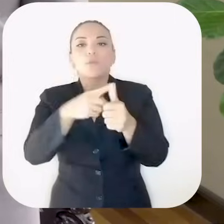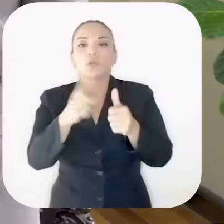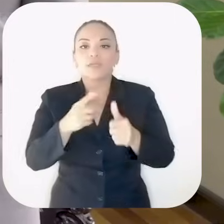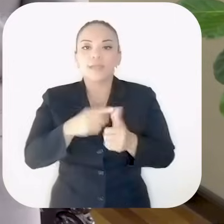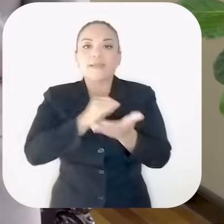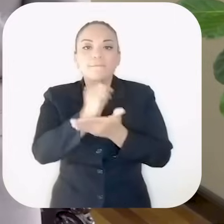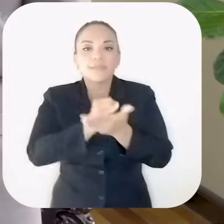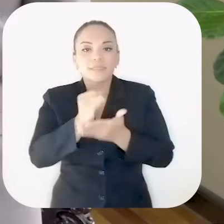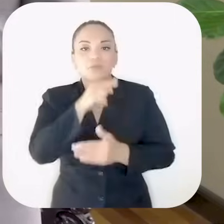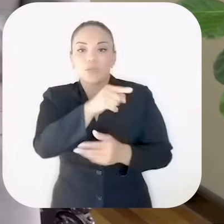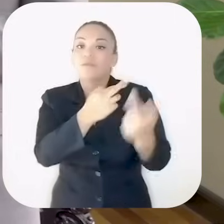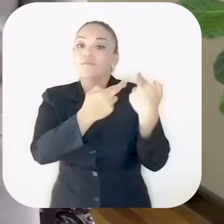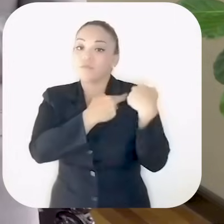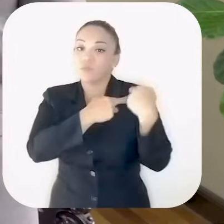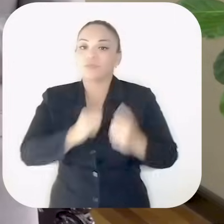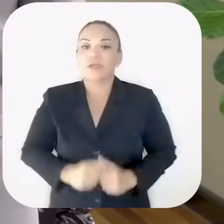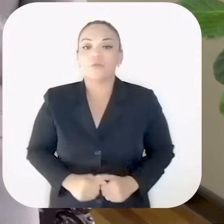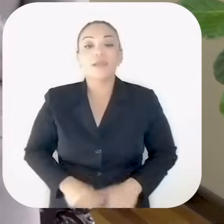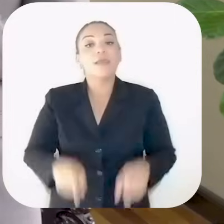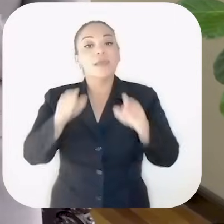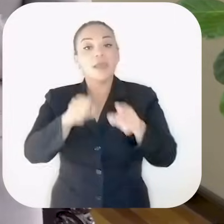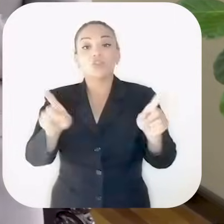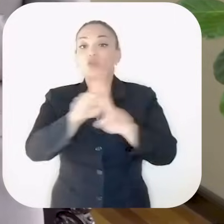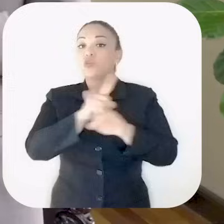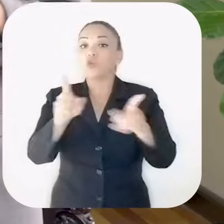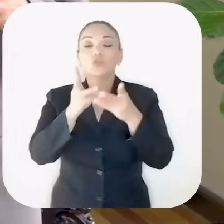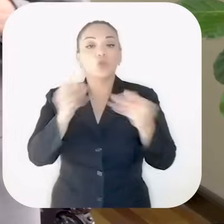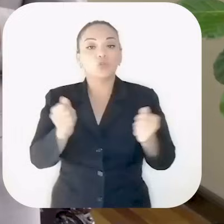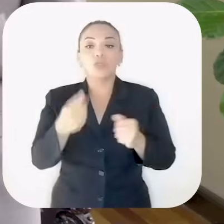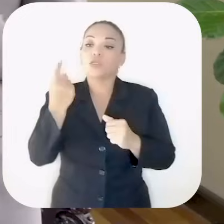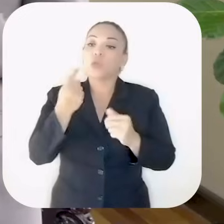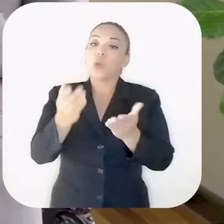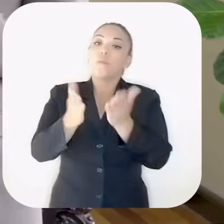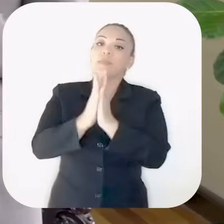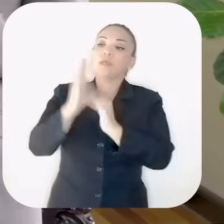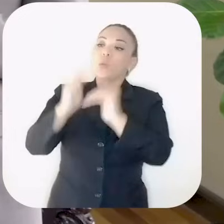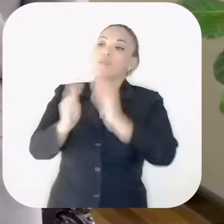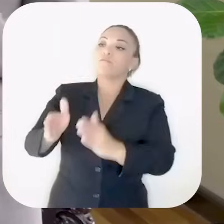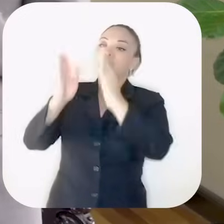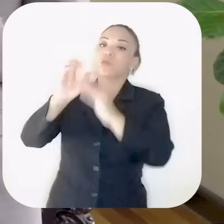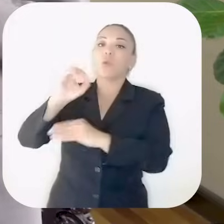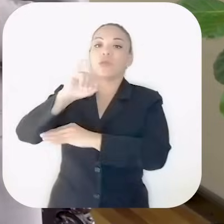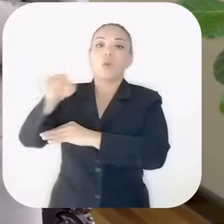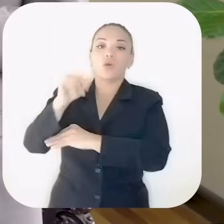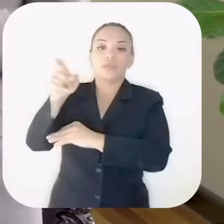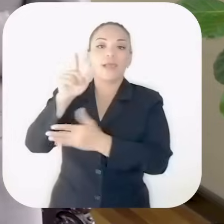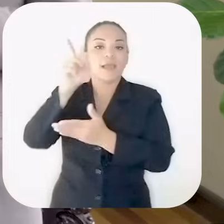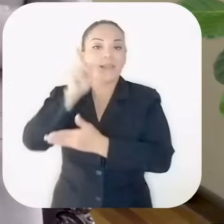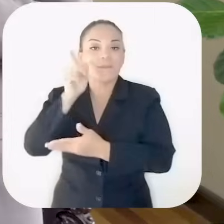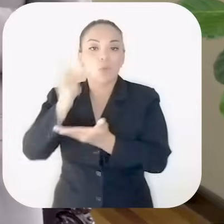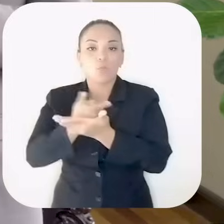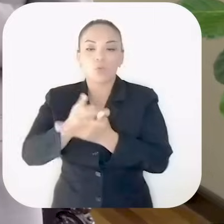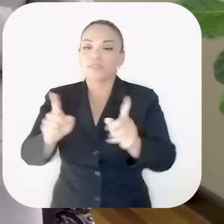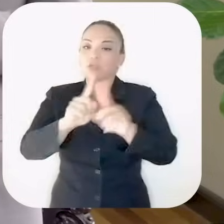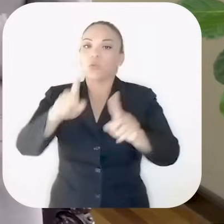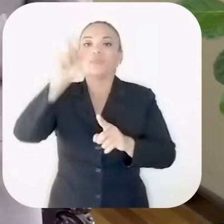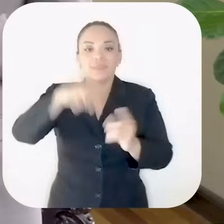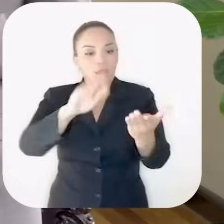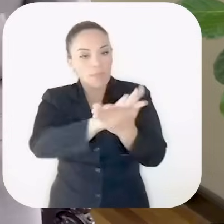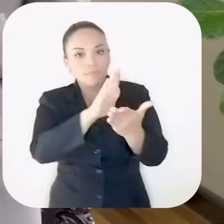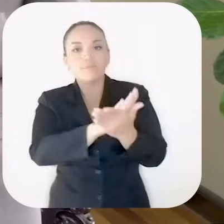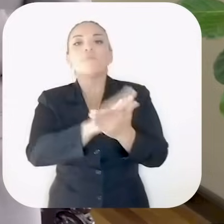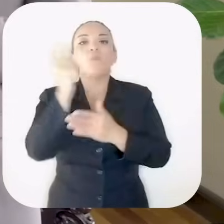a su cargo. Esto no se soluciona pidiendo un edificio para la IJ en Limón, sino con una política clara